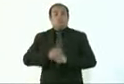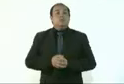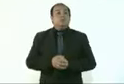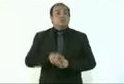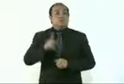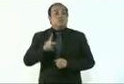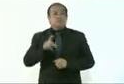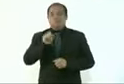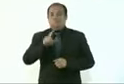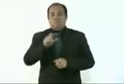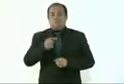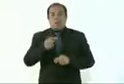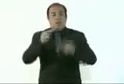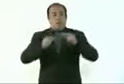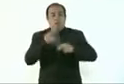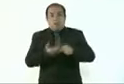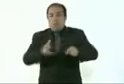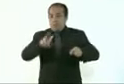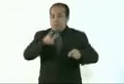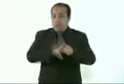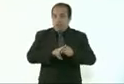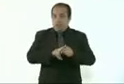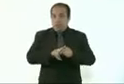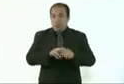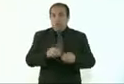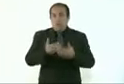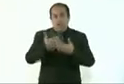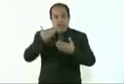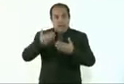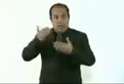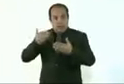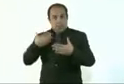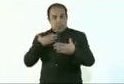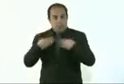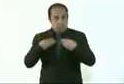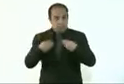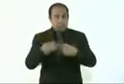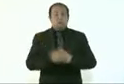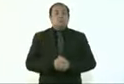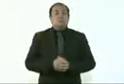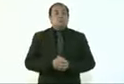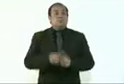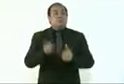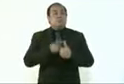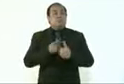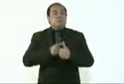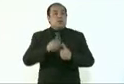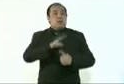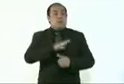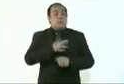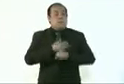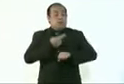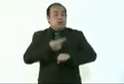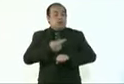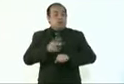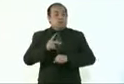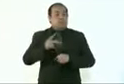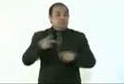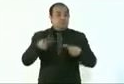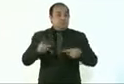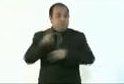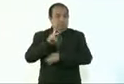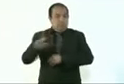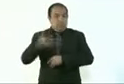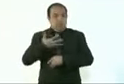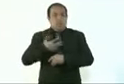misma proporción de hospitalizaciones que en las olas anteriores, principalmente porque la gran mayoría de la población ya tiene el esquema completo